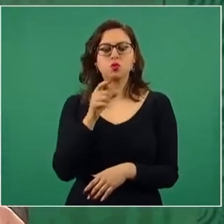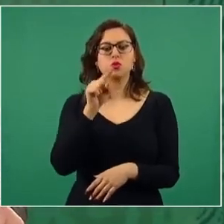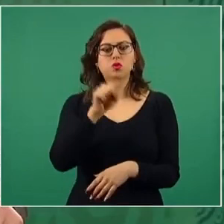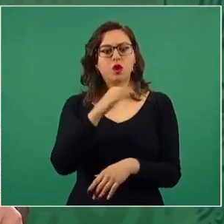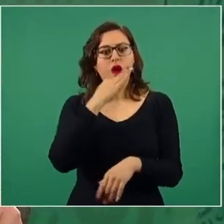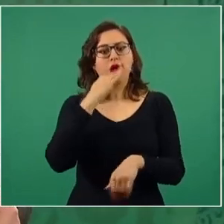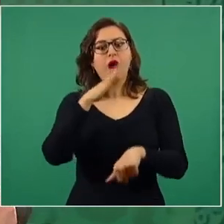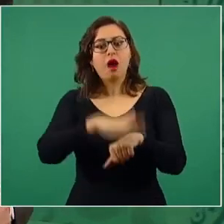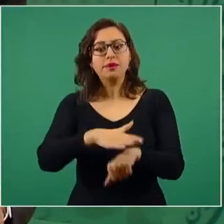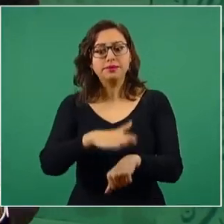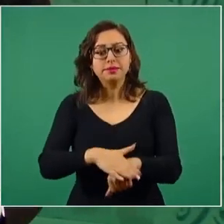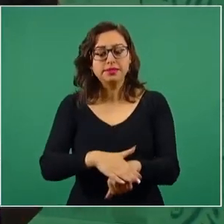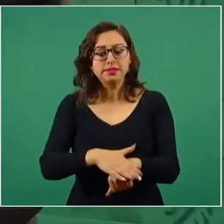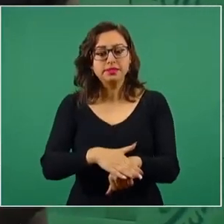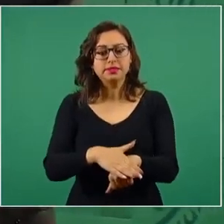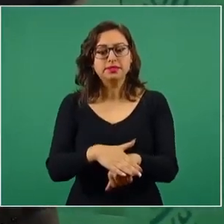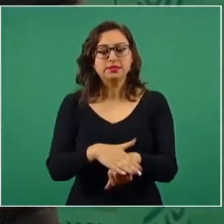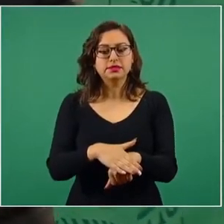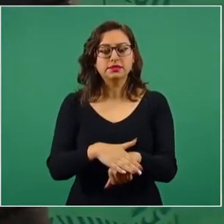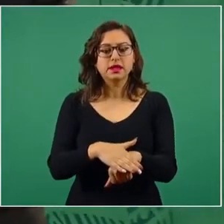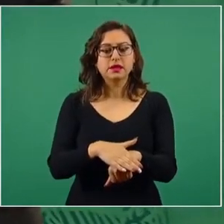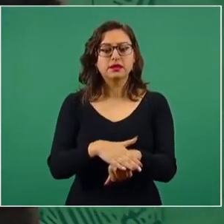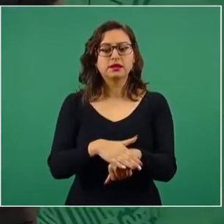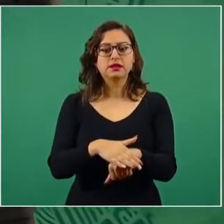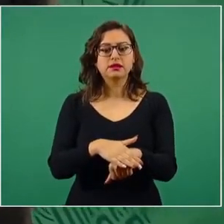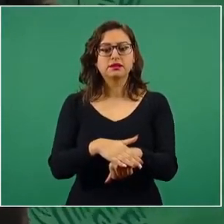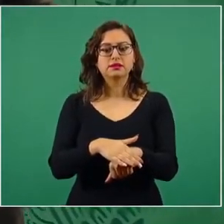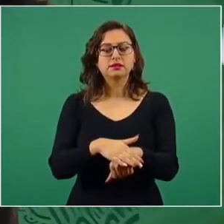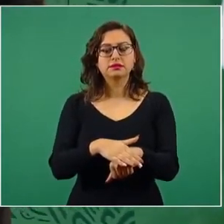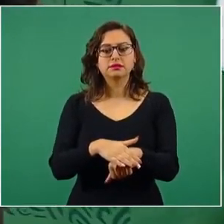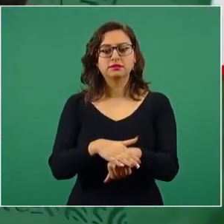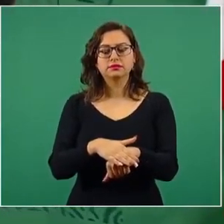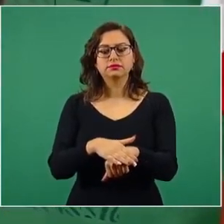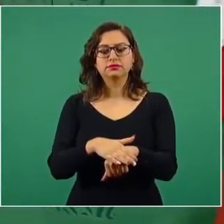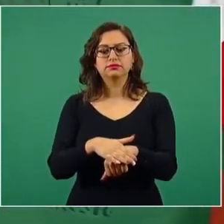para que se